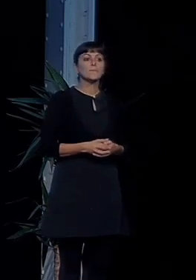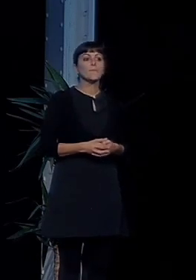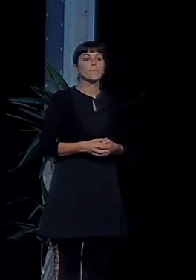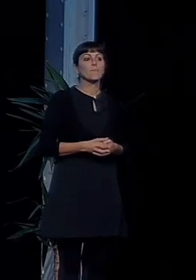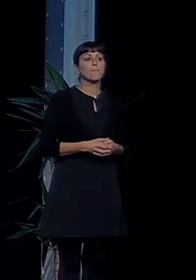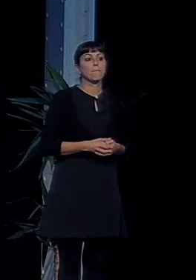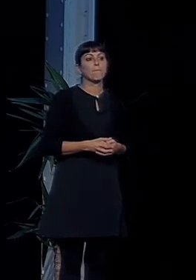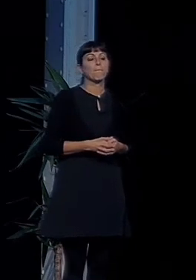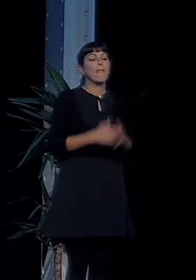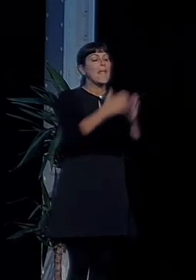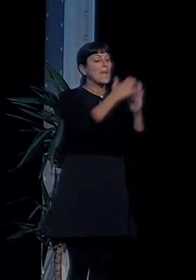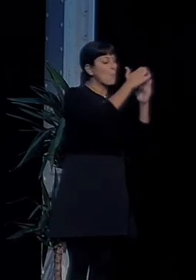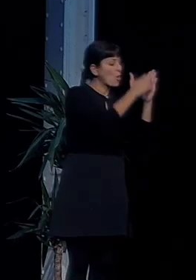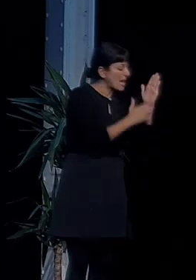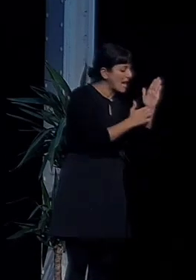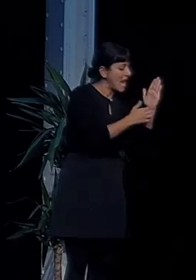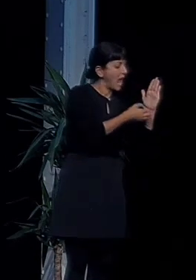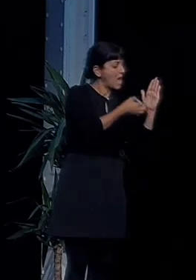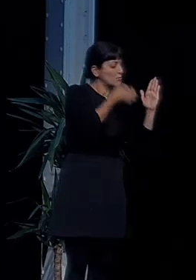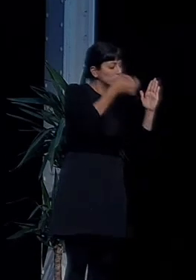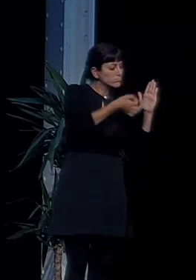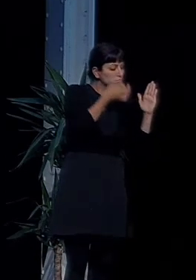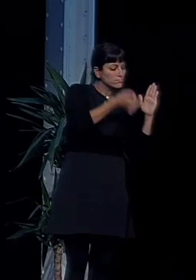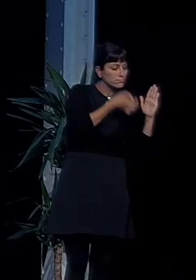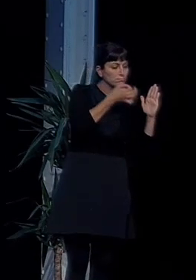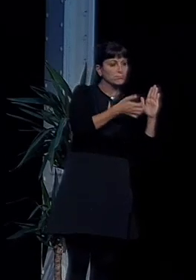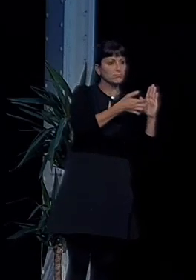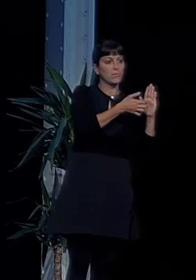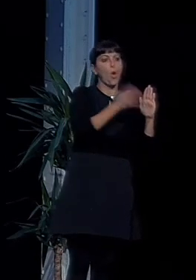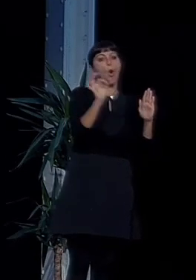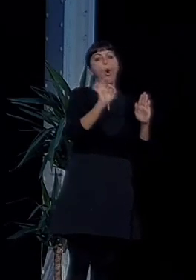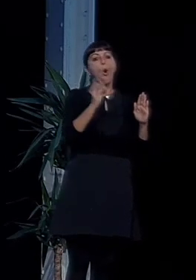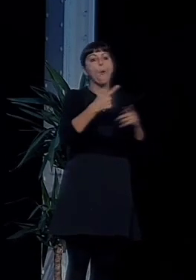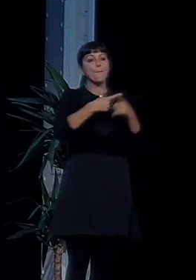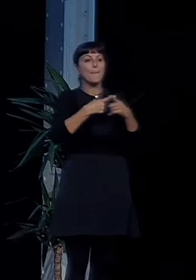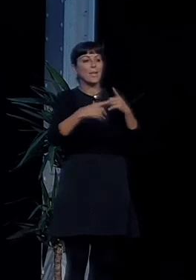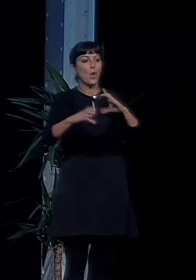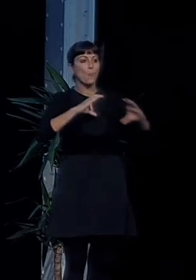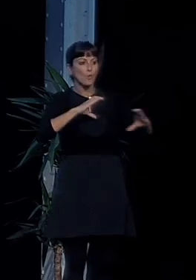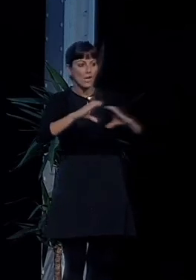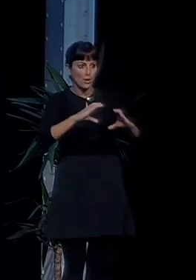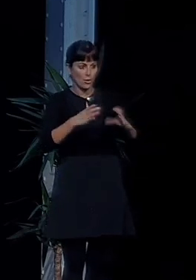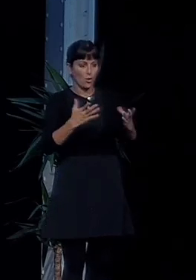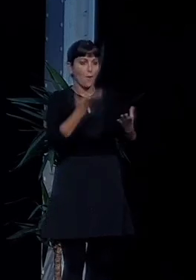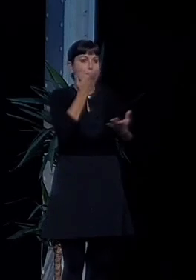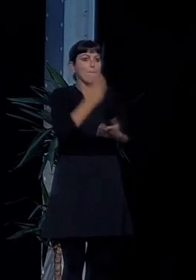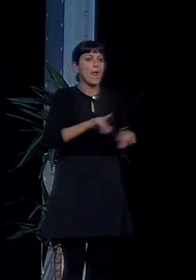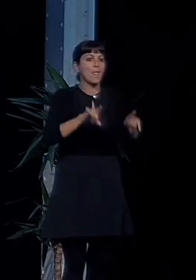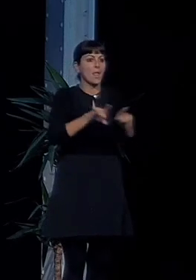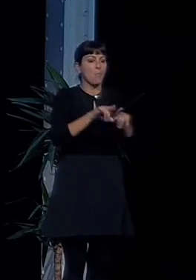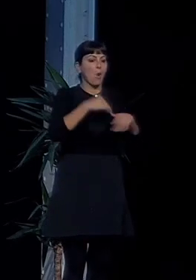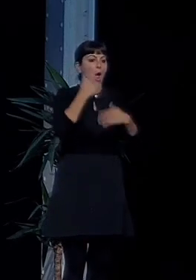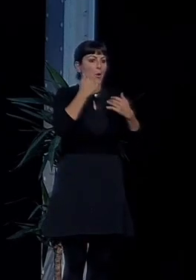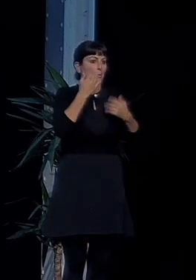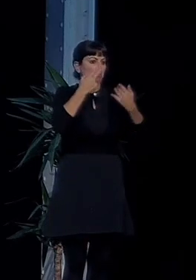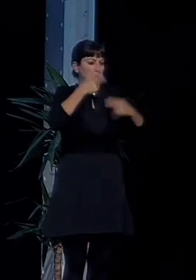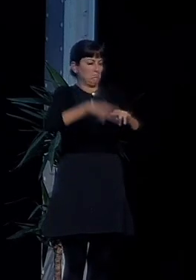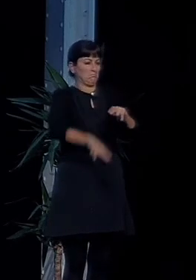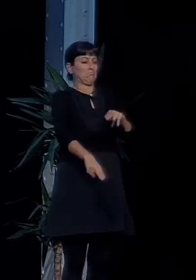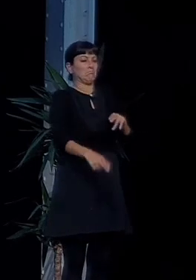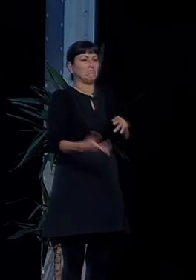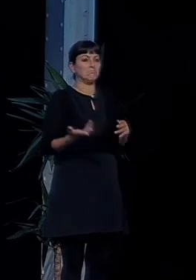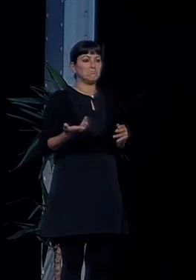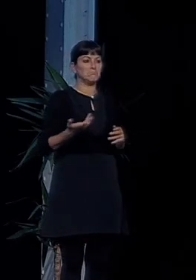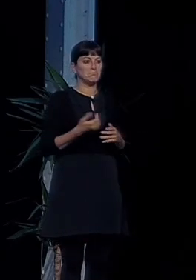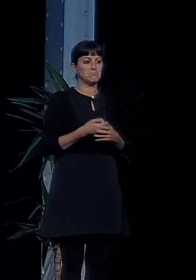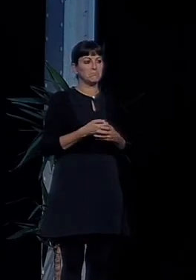cuando hemos estado hablando, ¿no?, todo el tema de la construcción de los medios de comunicación, que como parece como una cuestión aséptica, ¿no? Y como